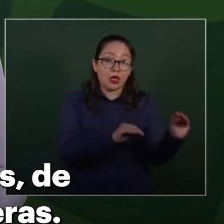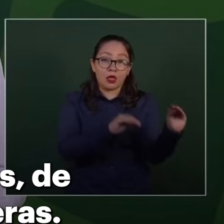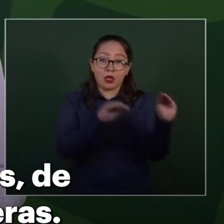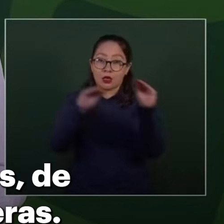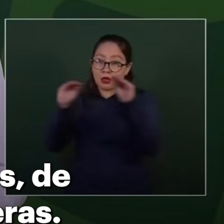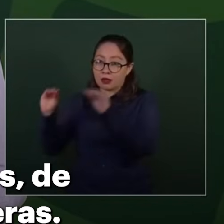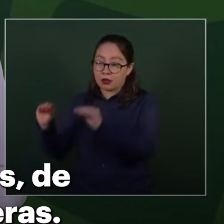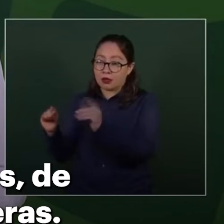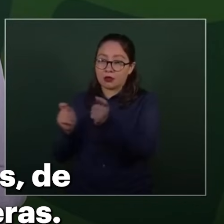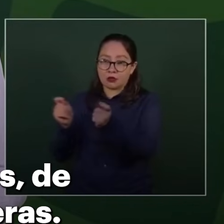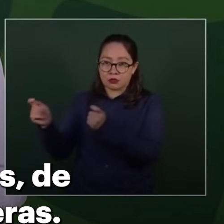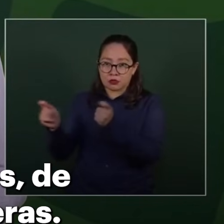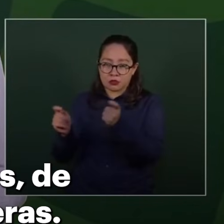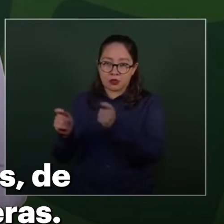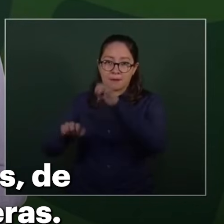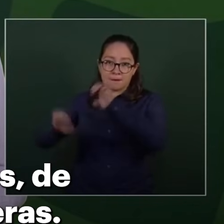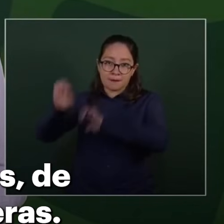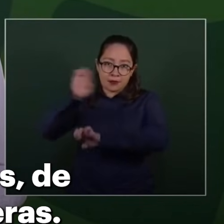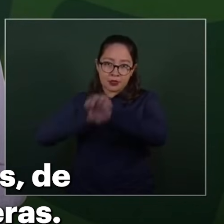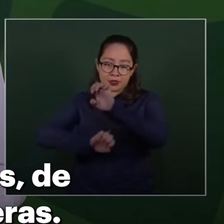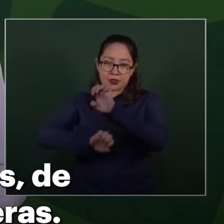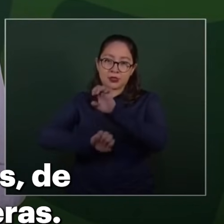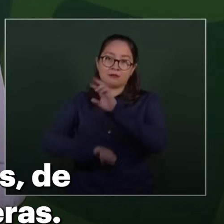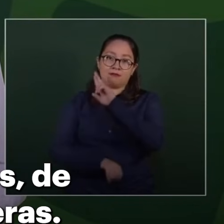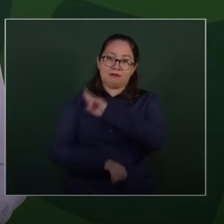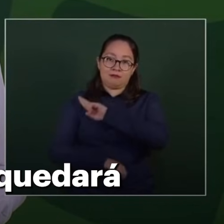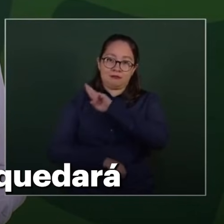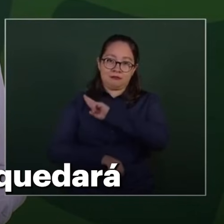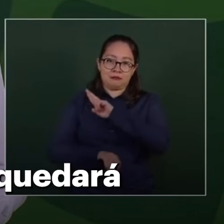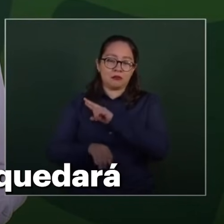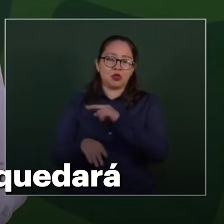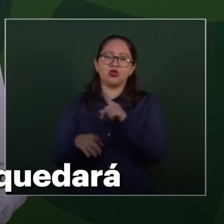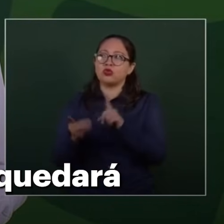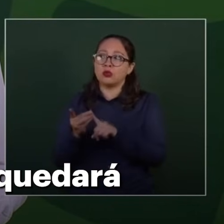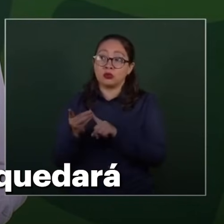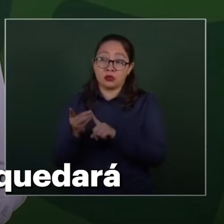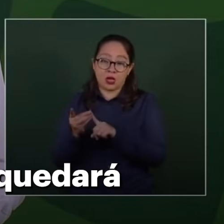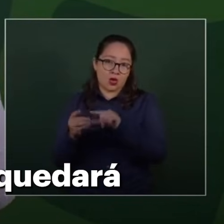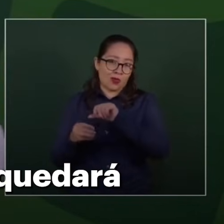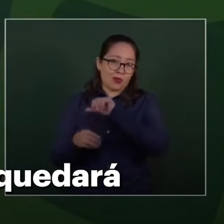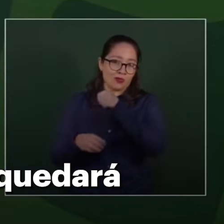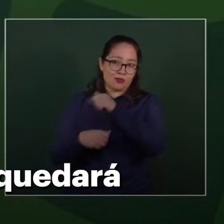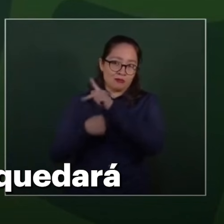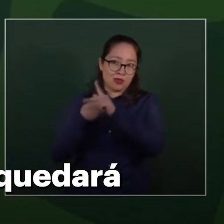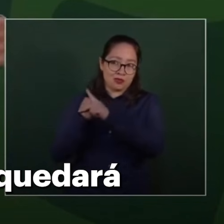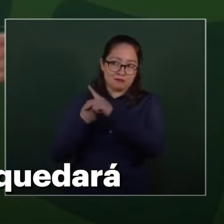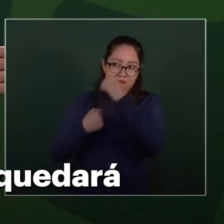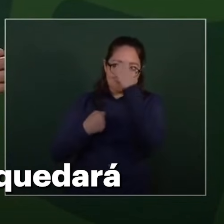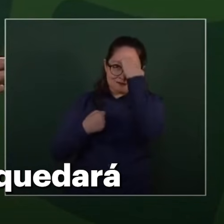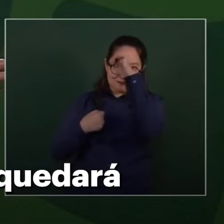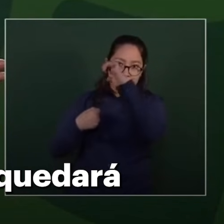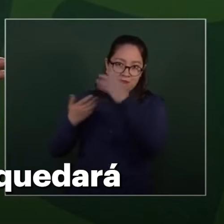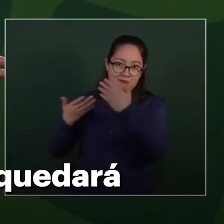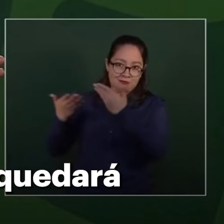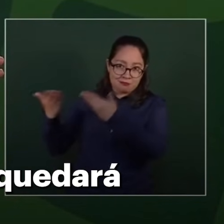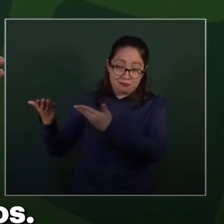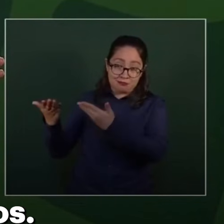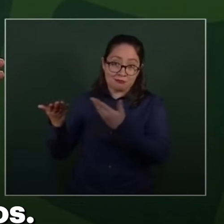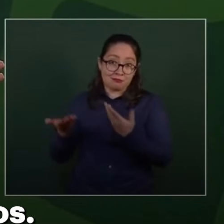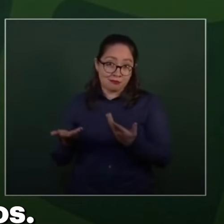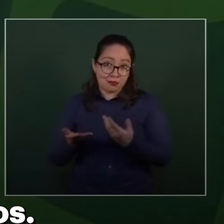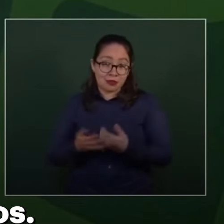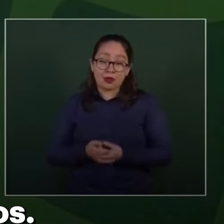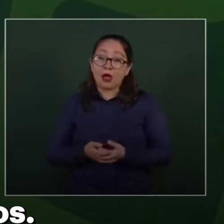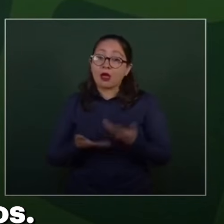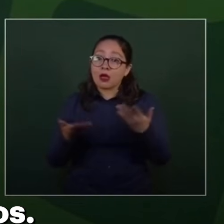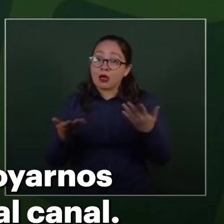de empresas, sobre todo extranjeras. ¿Será aprobada esta reforma o se quedará solo como propuesta?